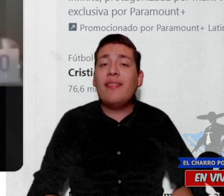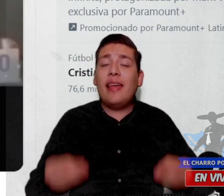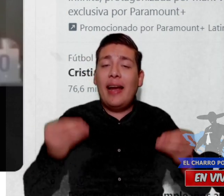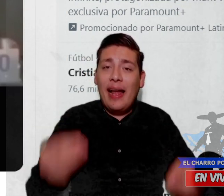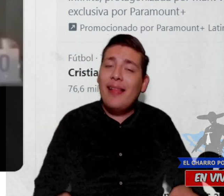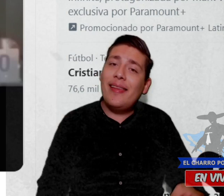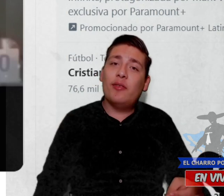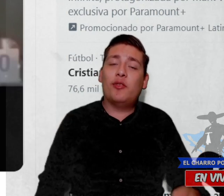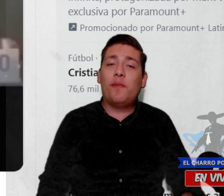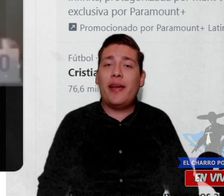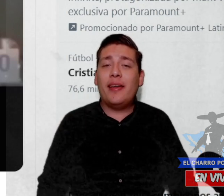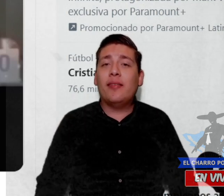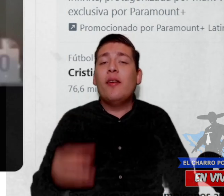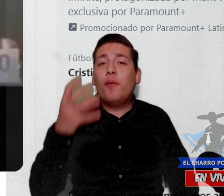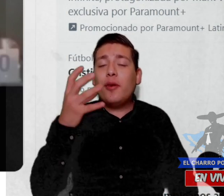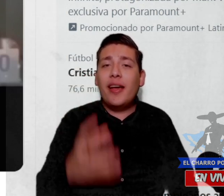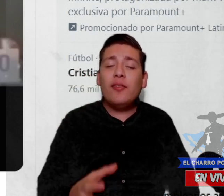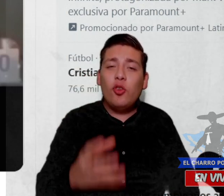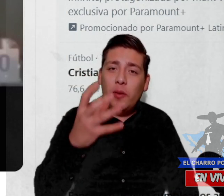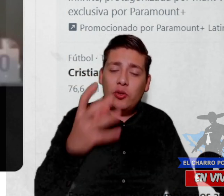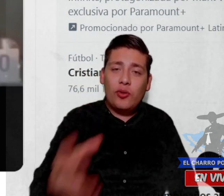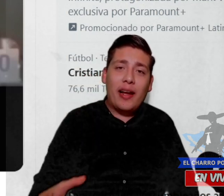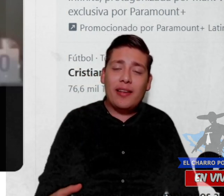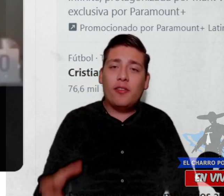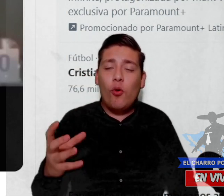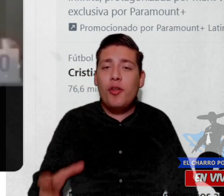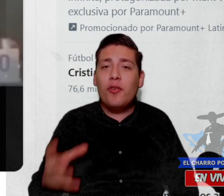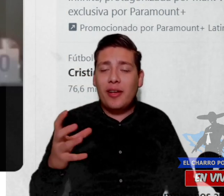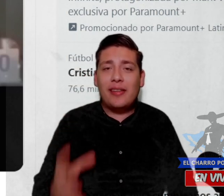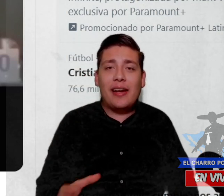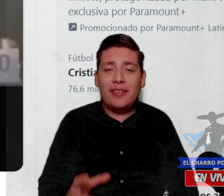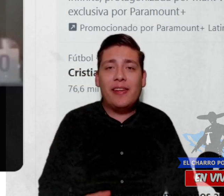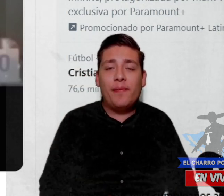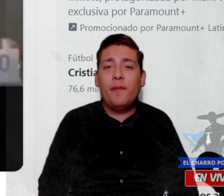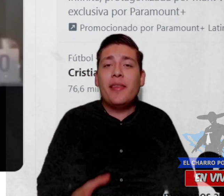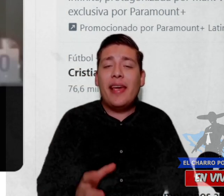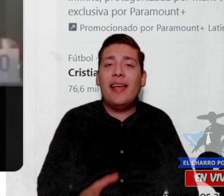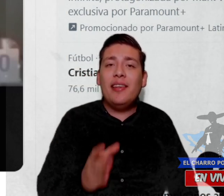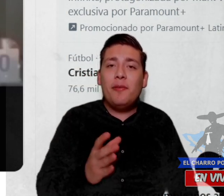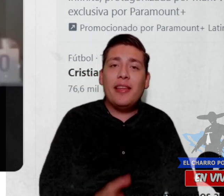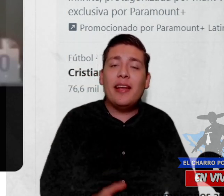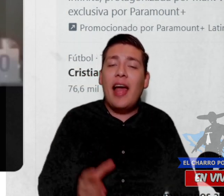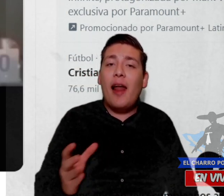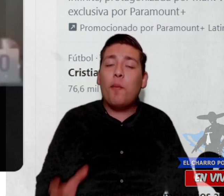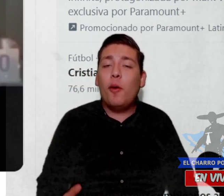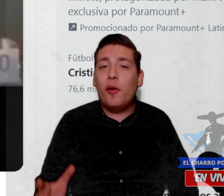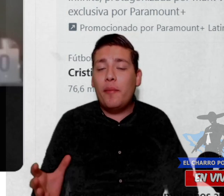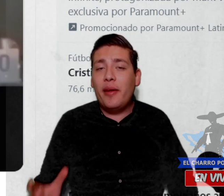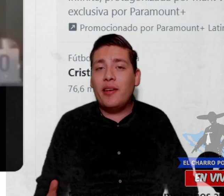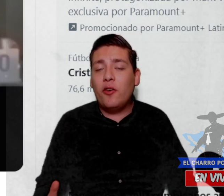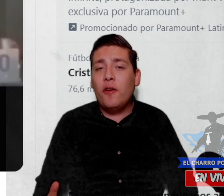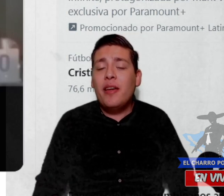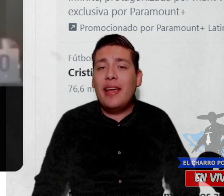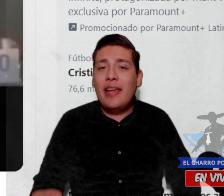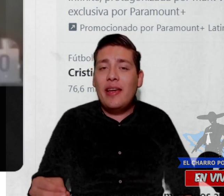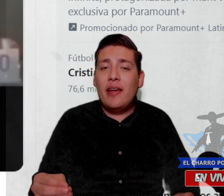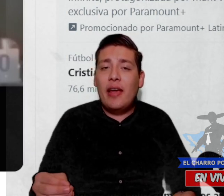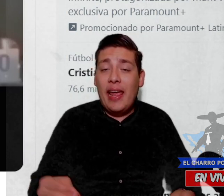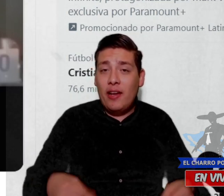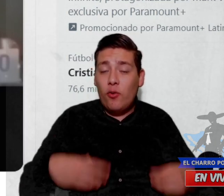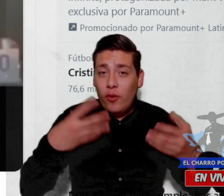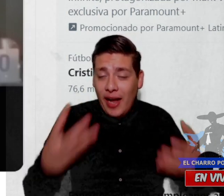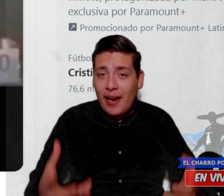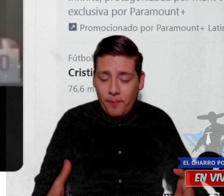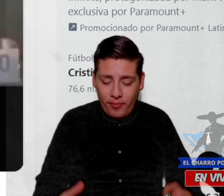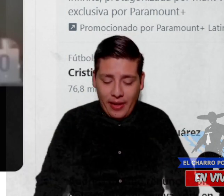integral de nuestro país. Porque estos personajes, lo único que están haciendo es dividir al pueblo de México e